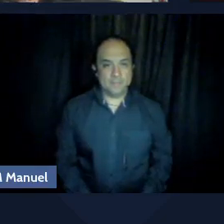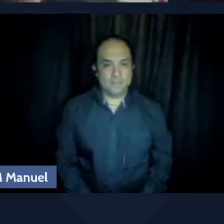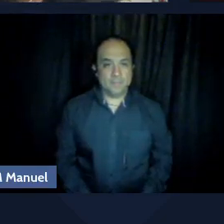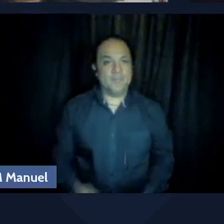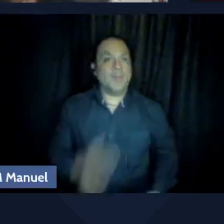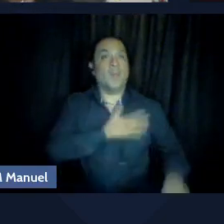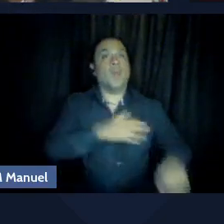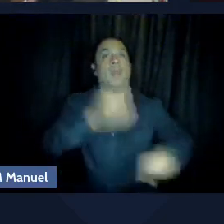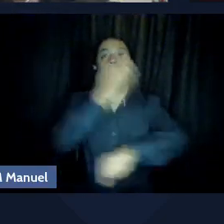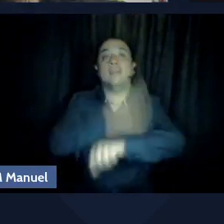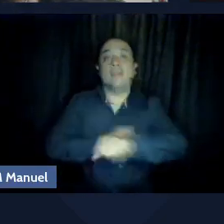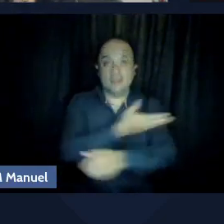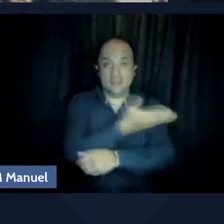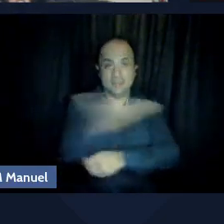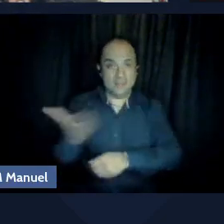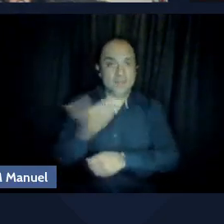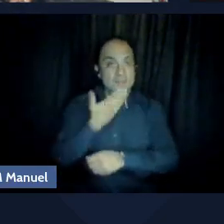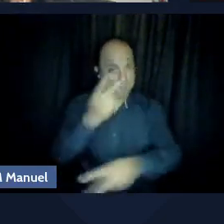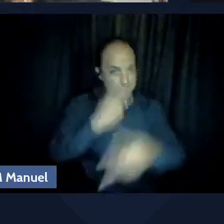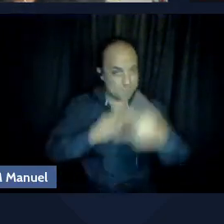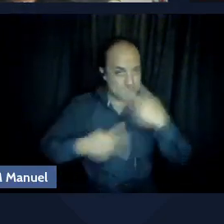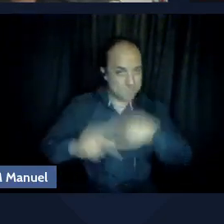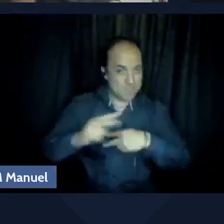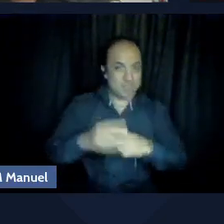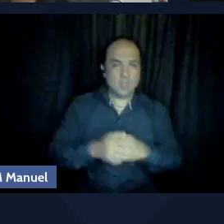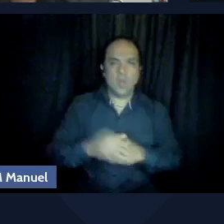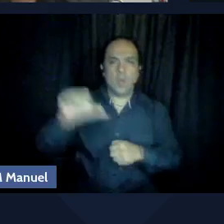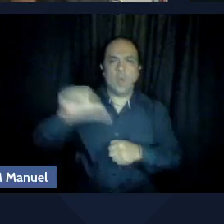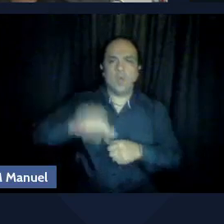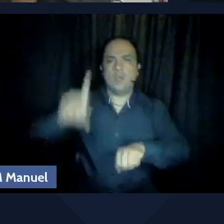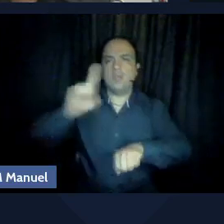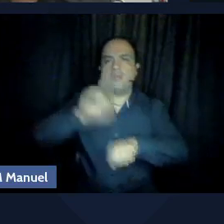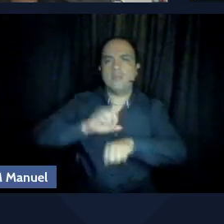Muy buena tarde, bienvenidas, bienvenidos a una tarde más de